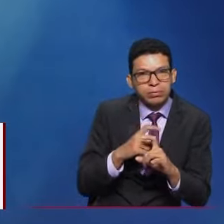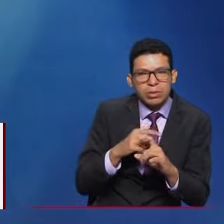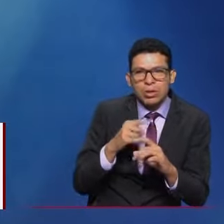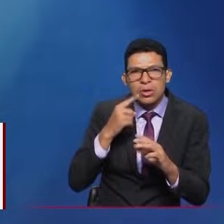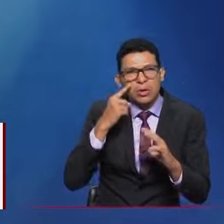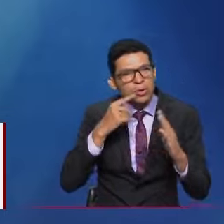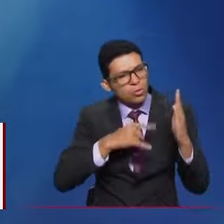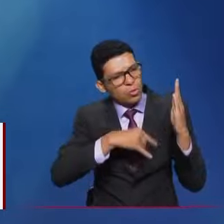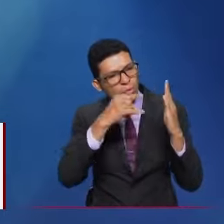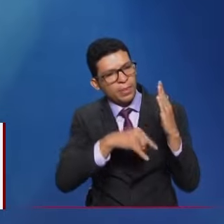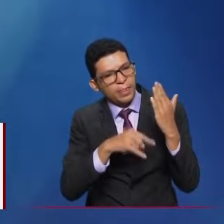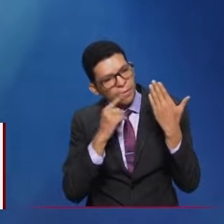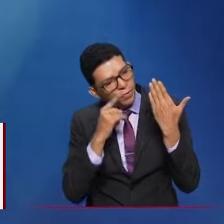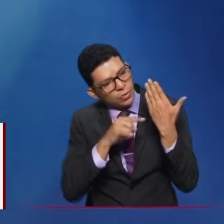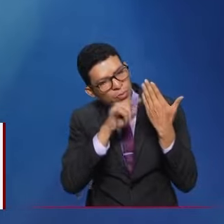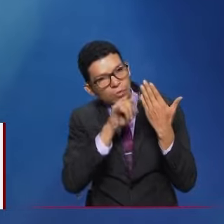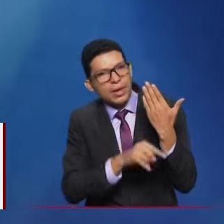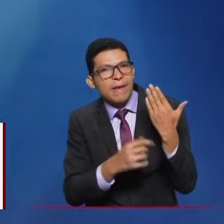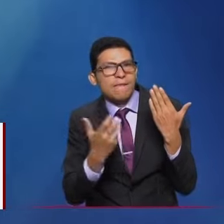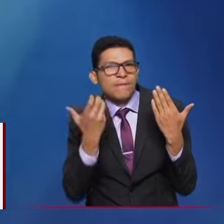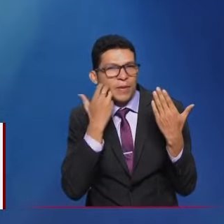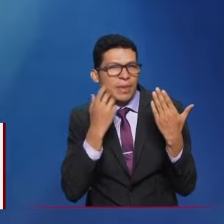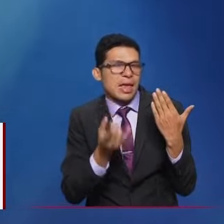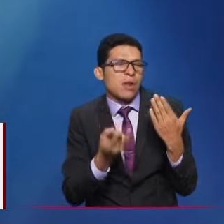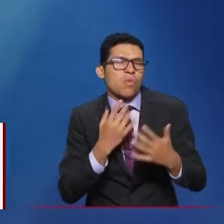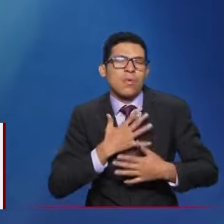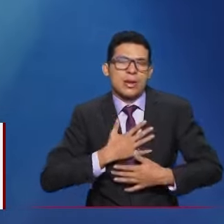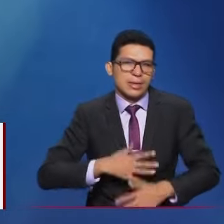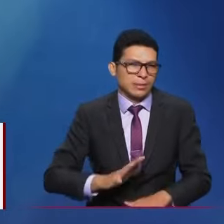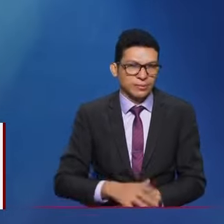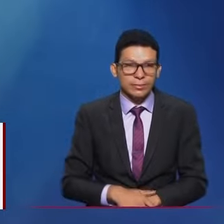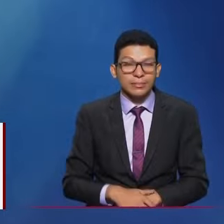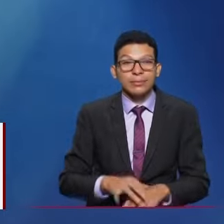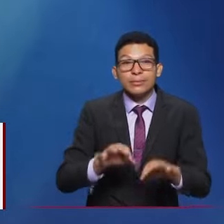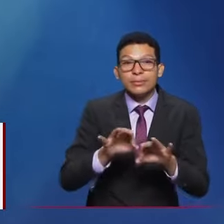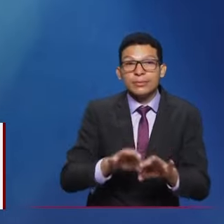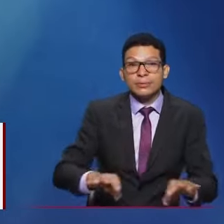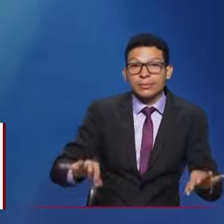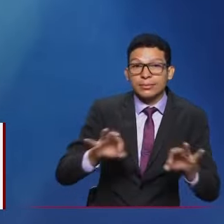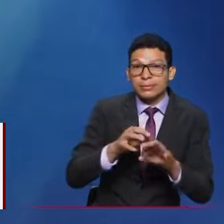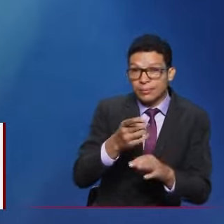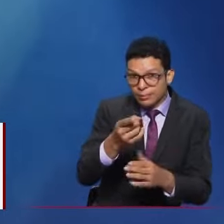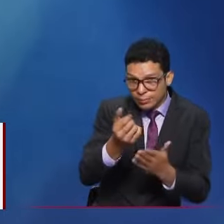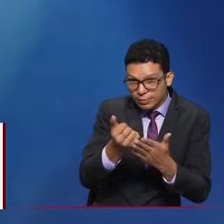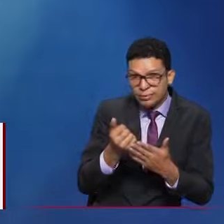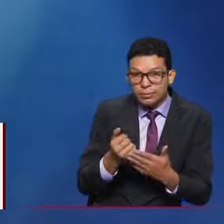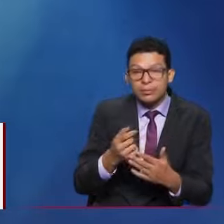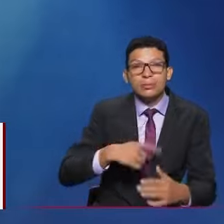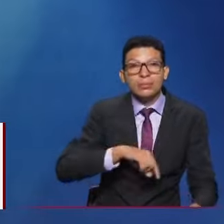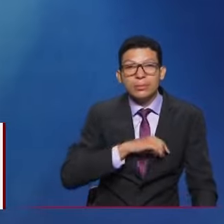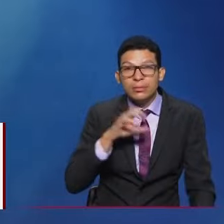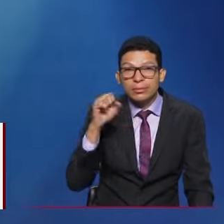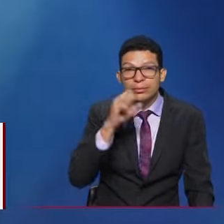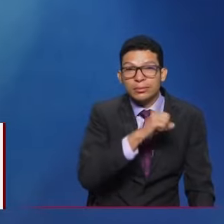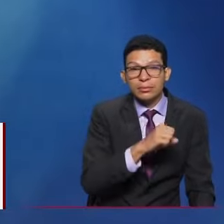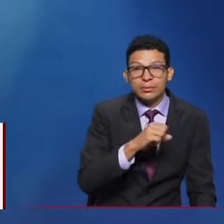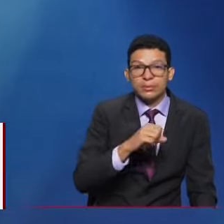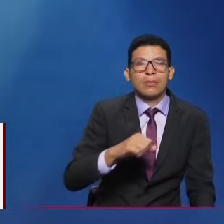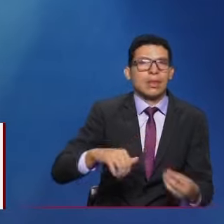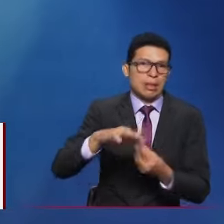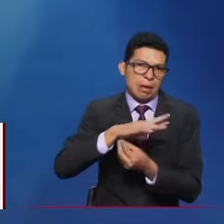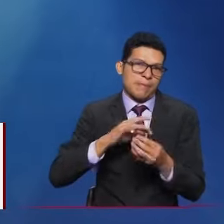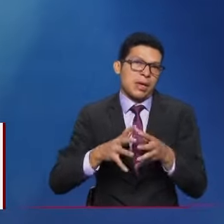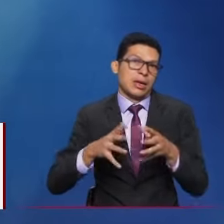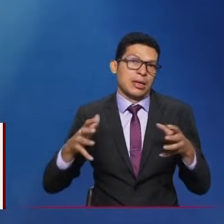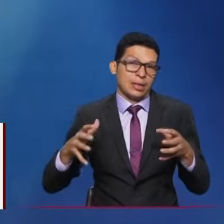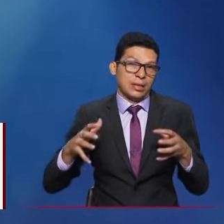identifican cualquier tipo de enfermedad que tienen estos árboles, pero también es muy importante que la gente nos ayude a identificar. Somos, digamos, el DAGMA sí es grande, pero